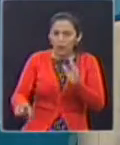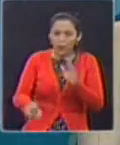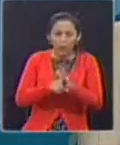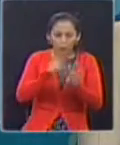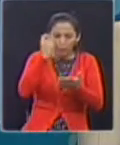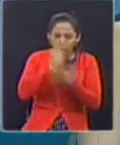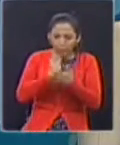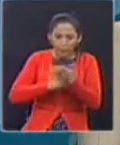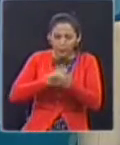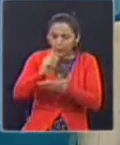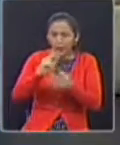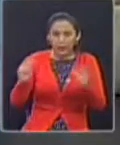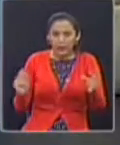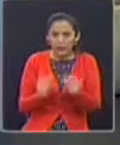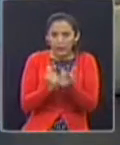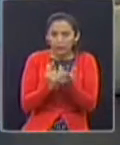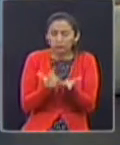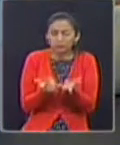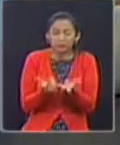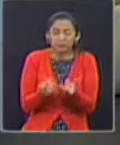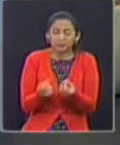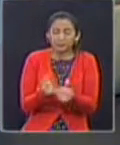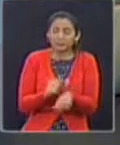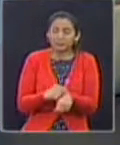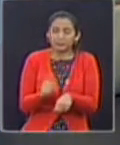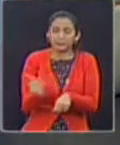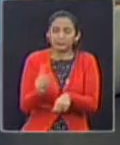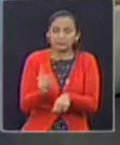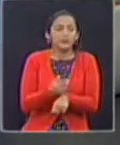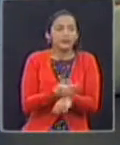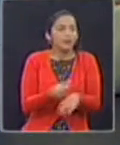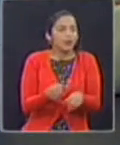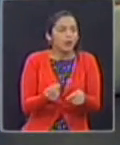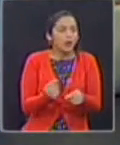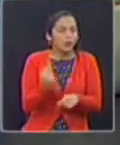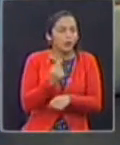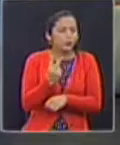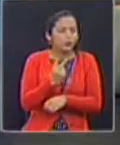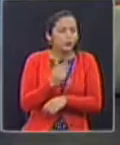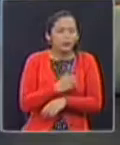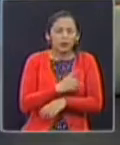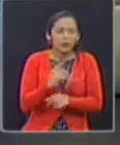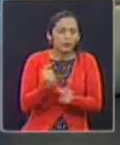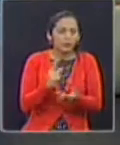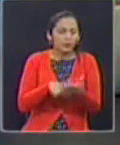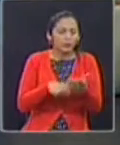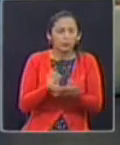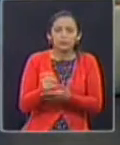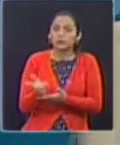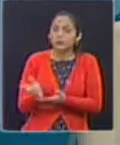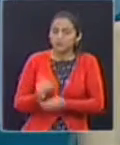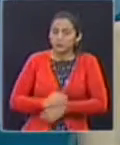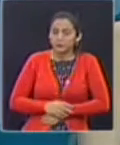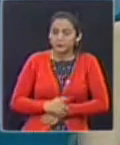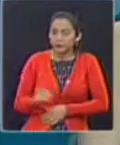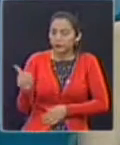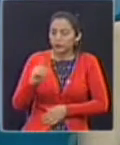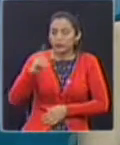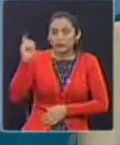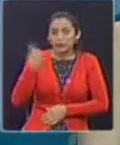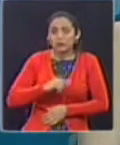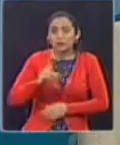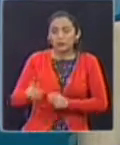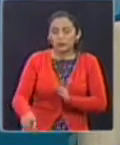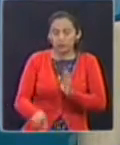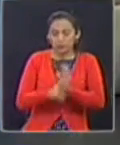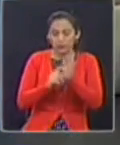2 o 3 últimos días. Que se emitió de última hora en el anterior gobierno. Un reglamento de última hora. Creo que tenemos que reformarlo.